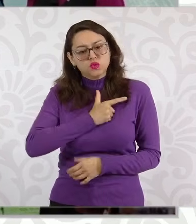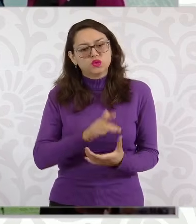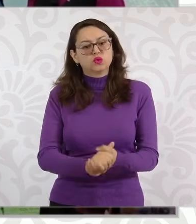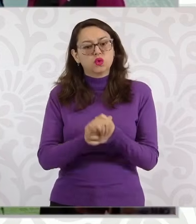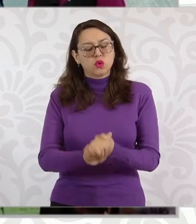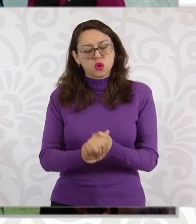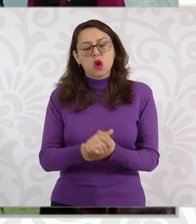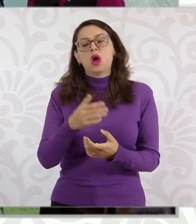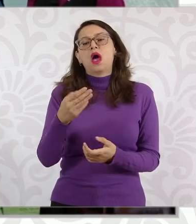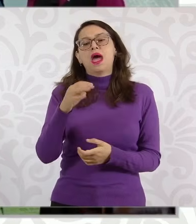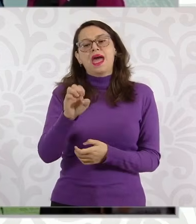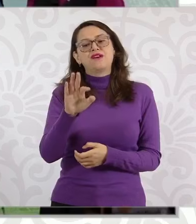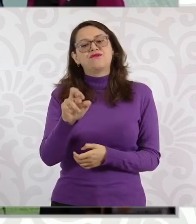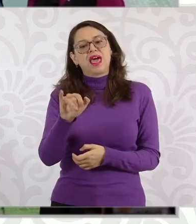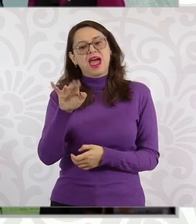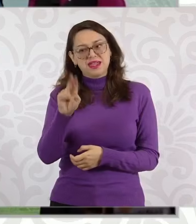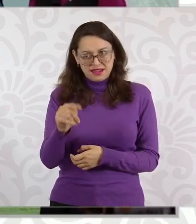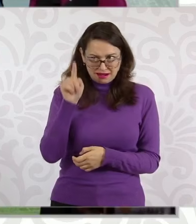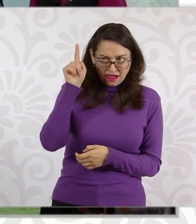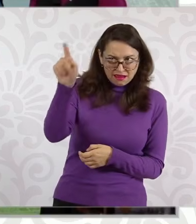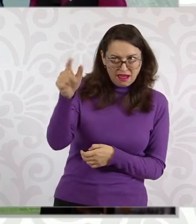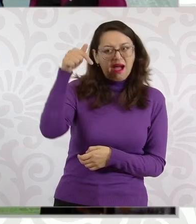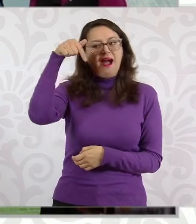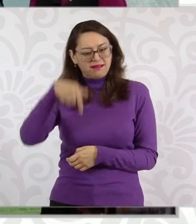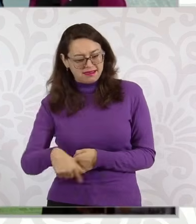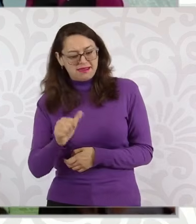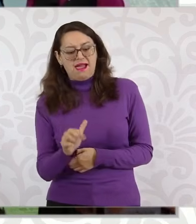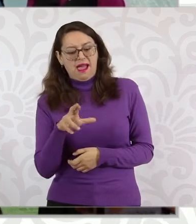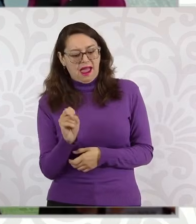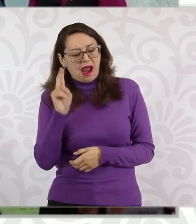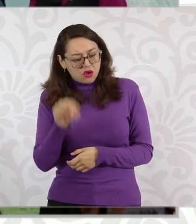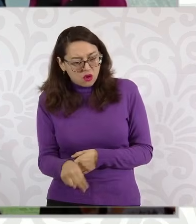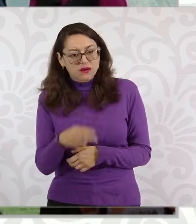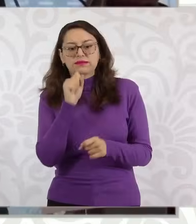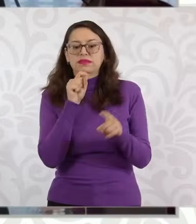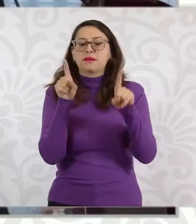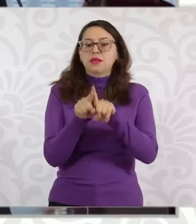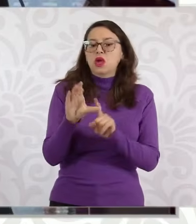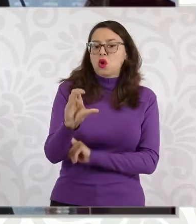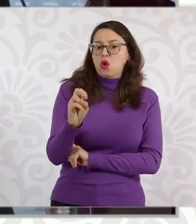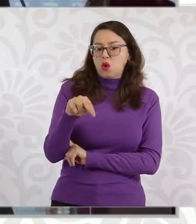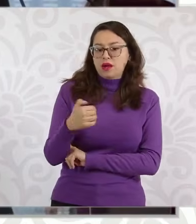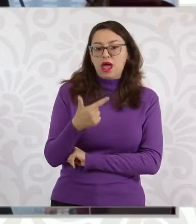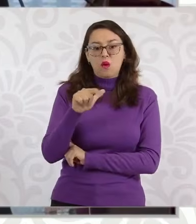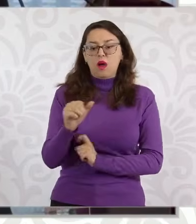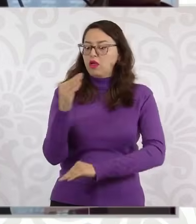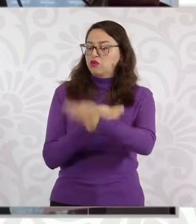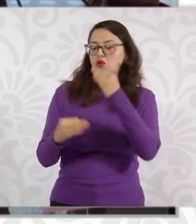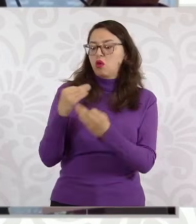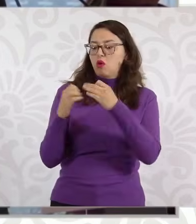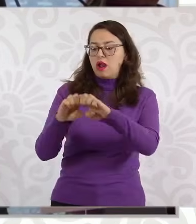Aarón Mastache, que nos acompaña el día de hoy, gracias. A todo el equipo de Conagua, por supuesto, a las mexicanas y mexicanos que siguen